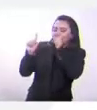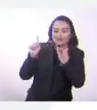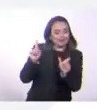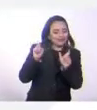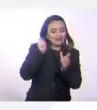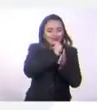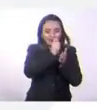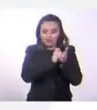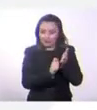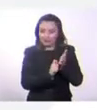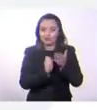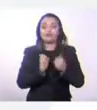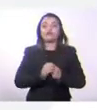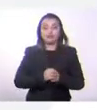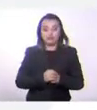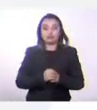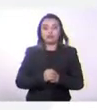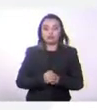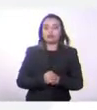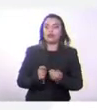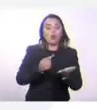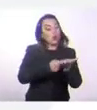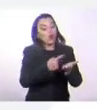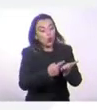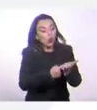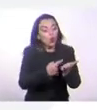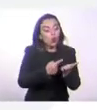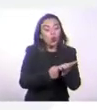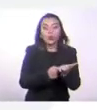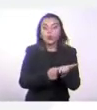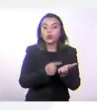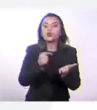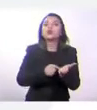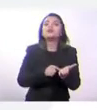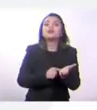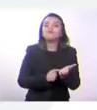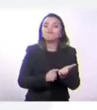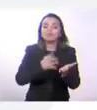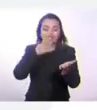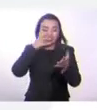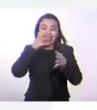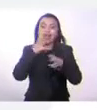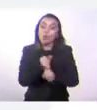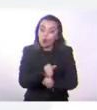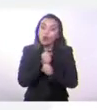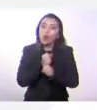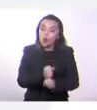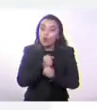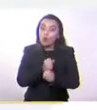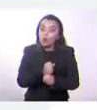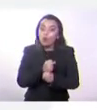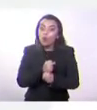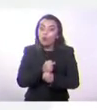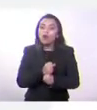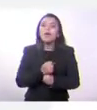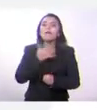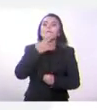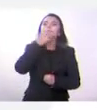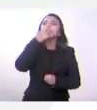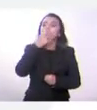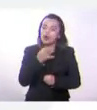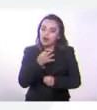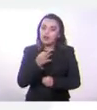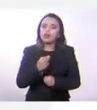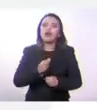fuentes confiables será mucho más creíble que argumentos puramente subjetivos. La conclusión llevará